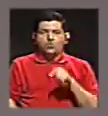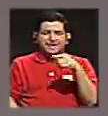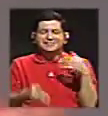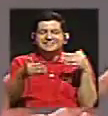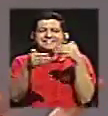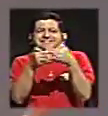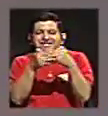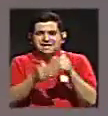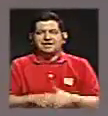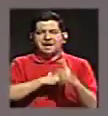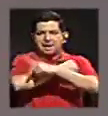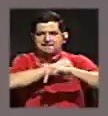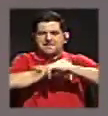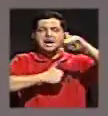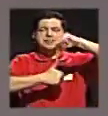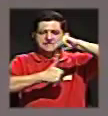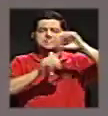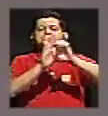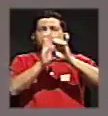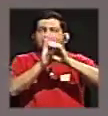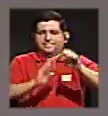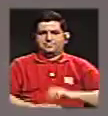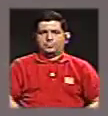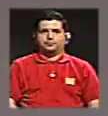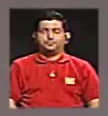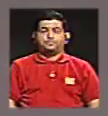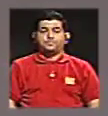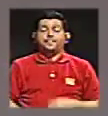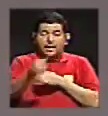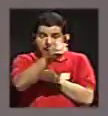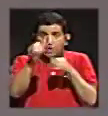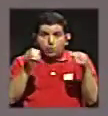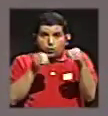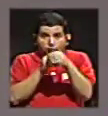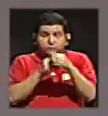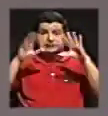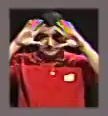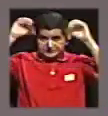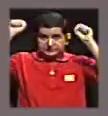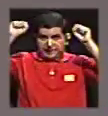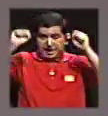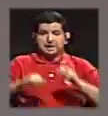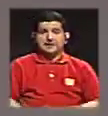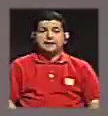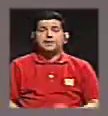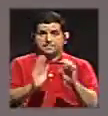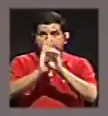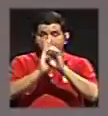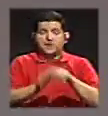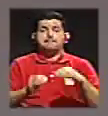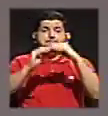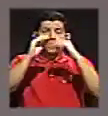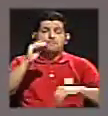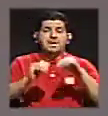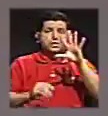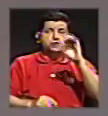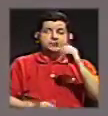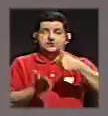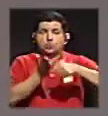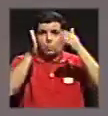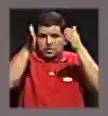cercanos países Centroamericanos por ejemplo en los consulados en los que eh haya menos de 50